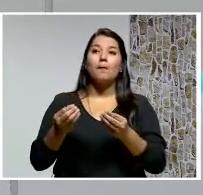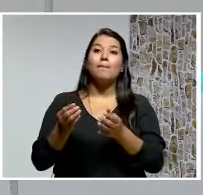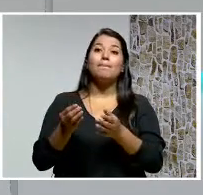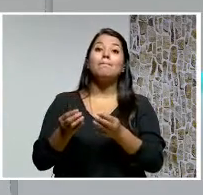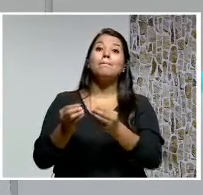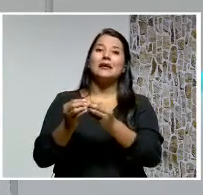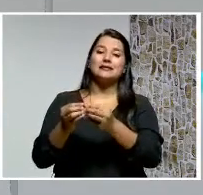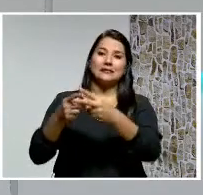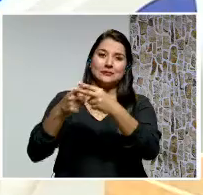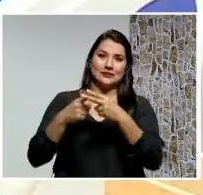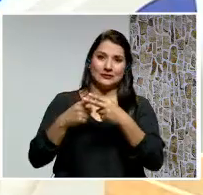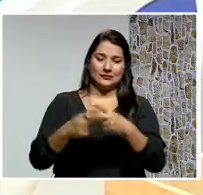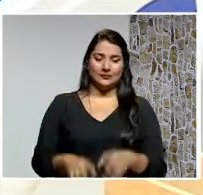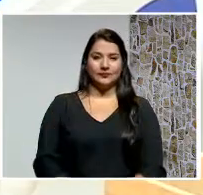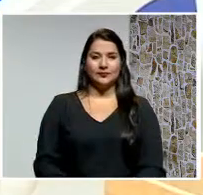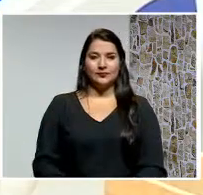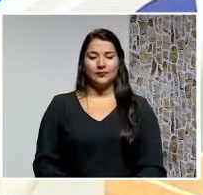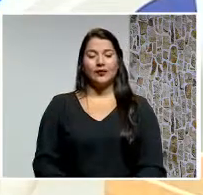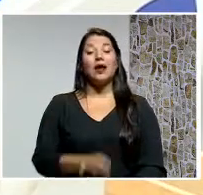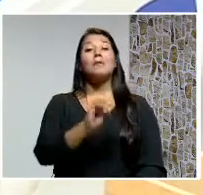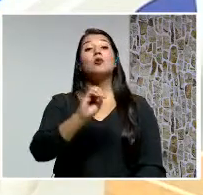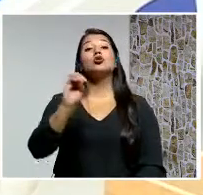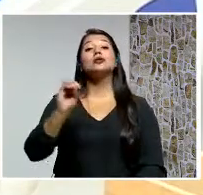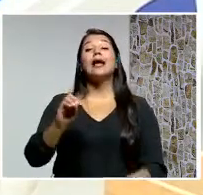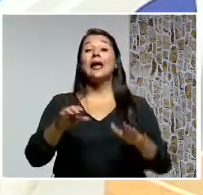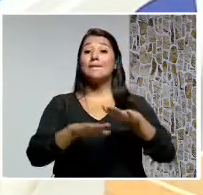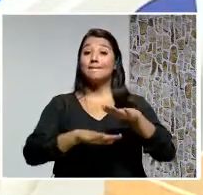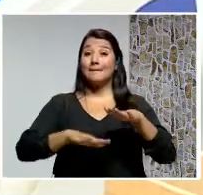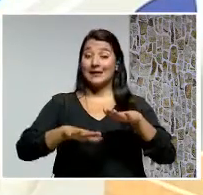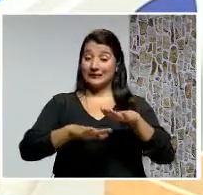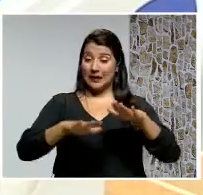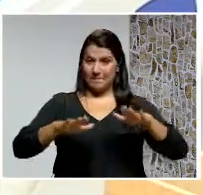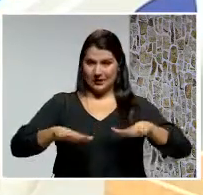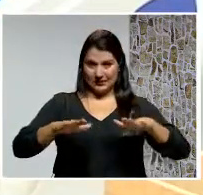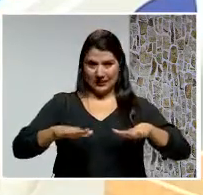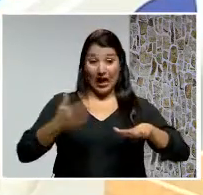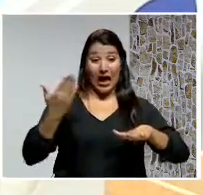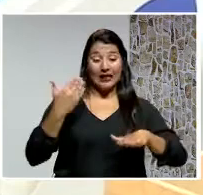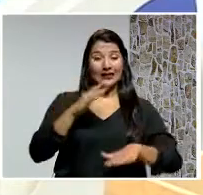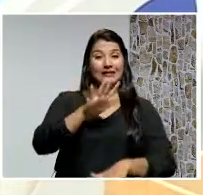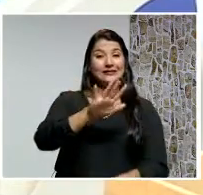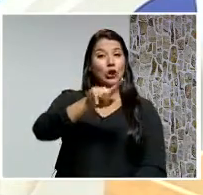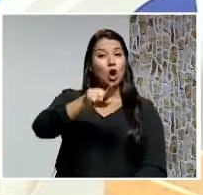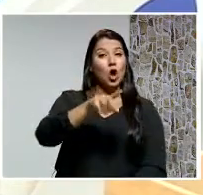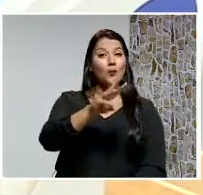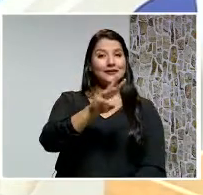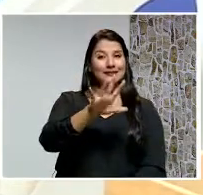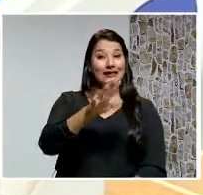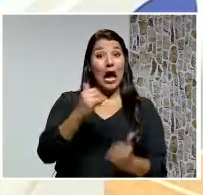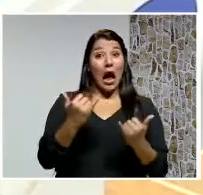créditos. La tasa básica pasiva bajó de 5.65% a